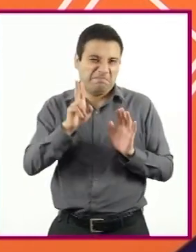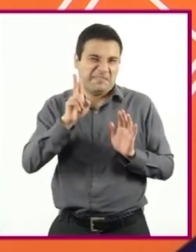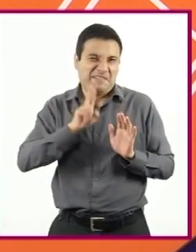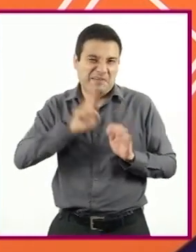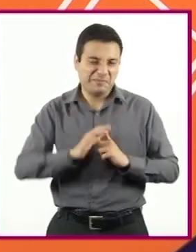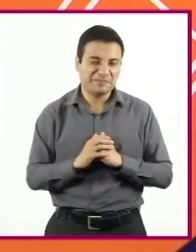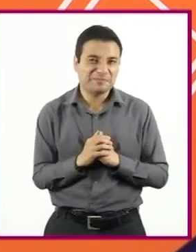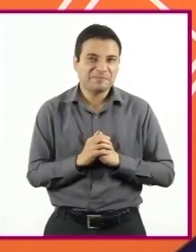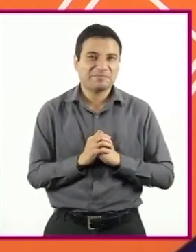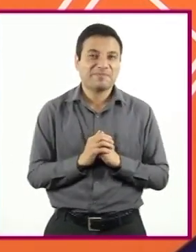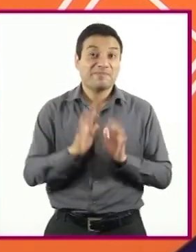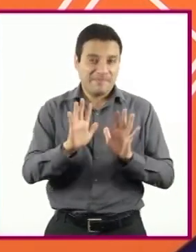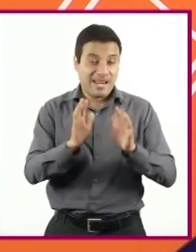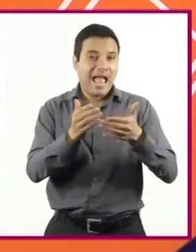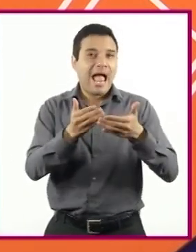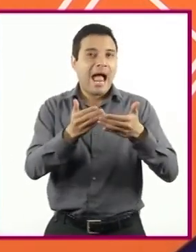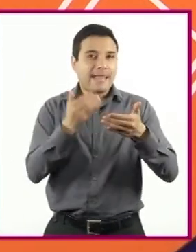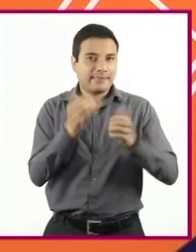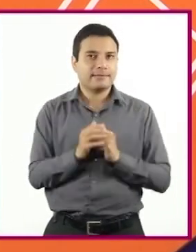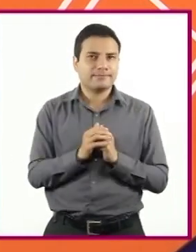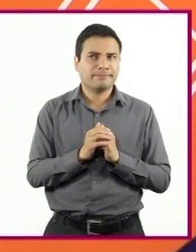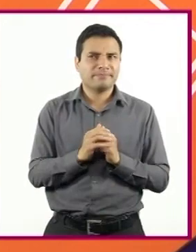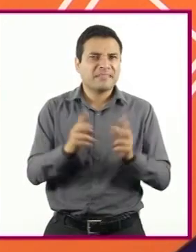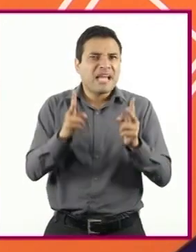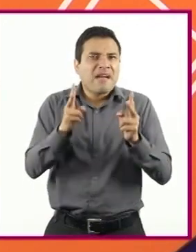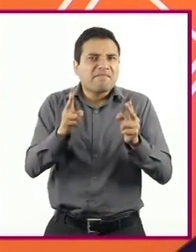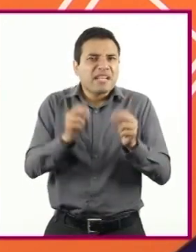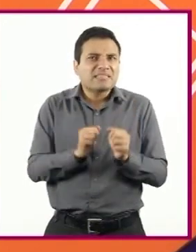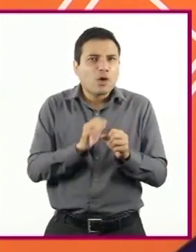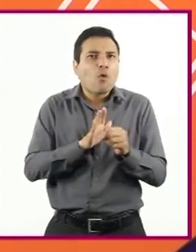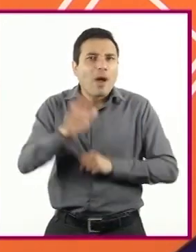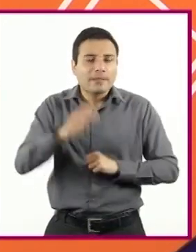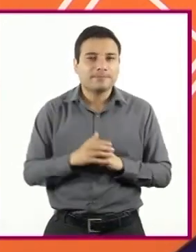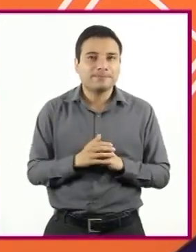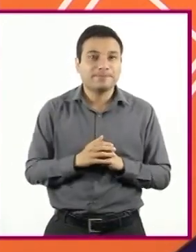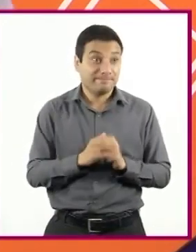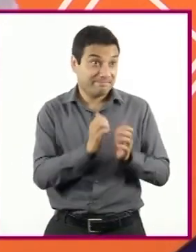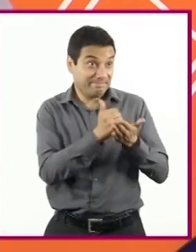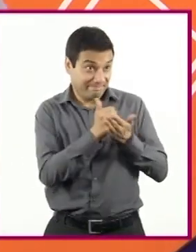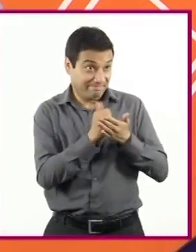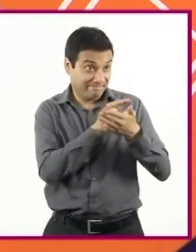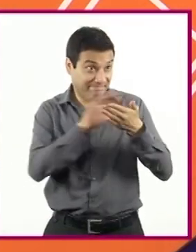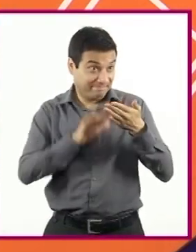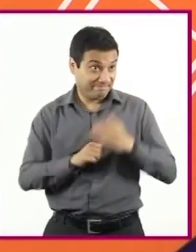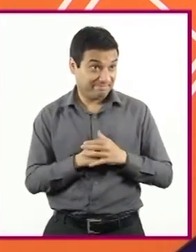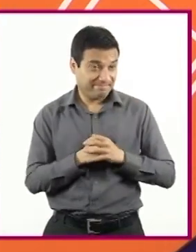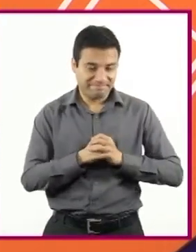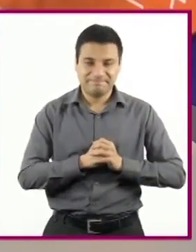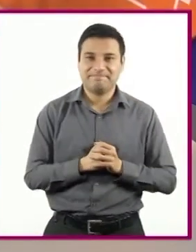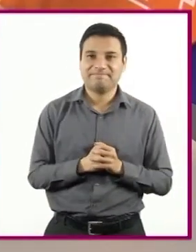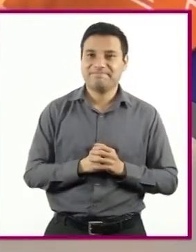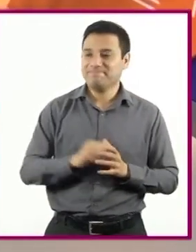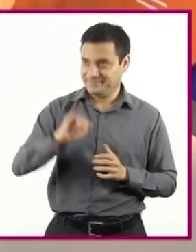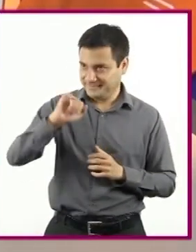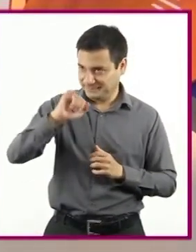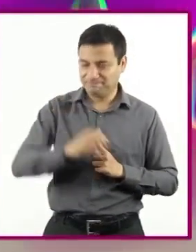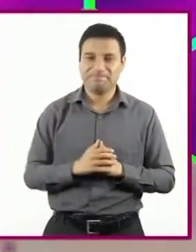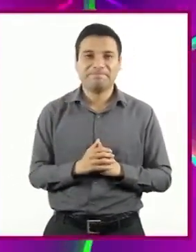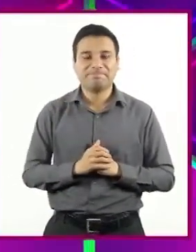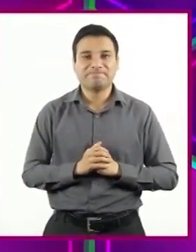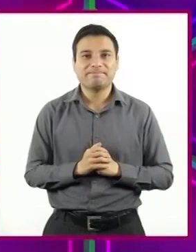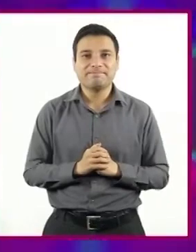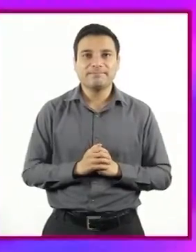actividad. Pero antes recordemos cuáles eran las frases que les dimos. Leslie, ¿me ayudas a leer las frases, por favor? Claro que sí,